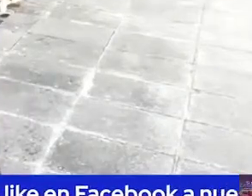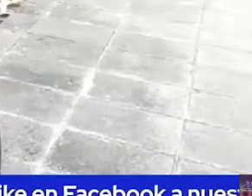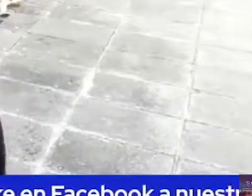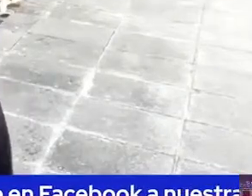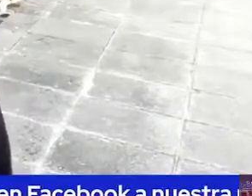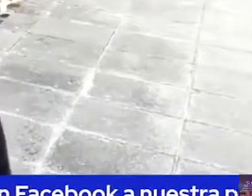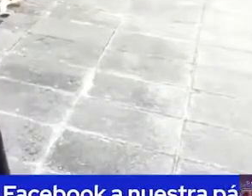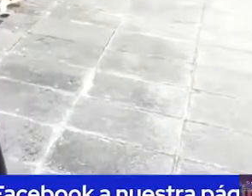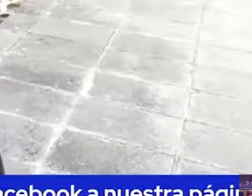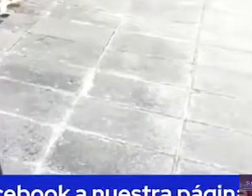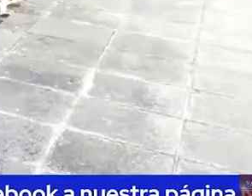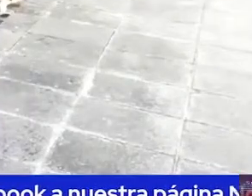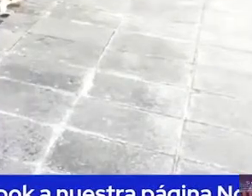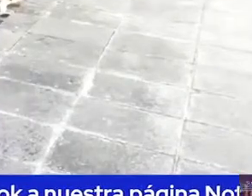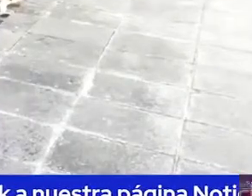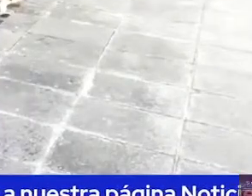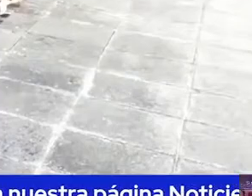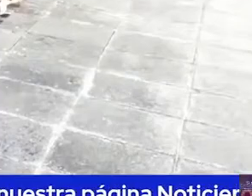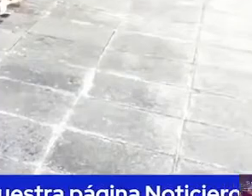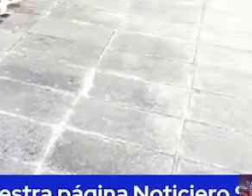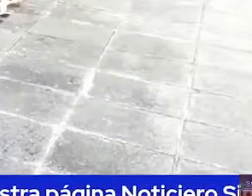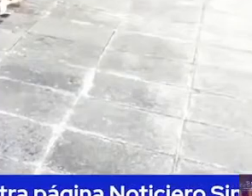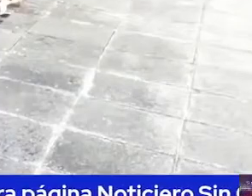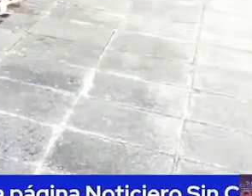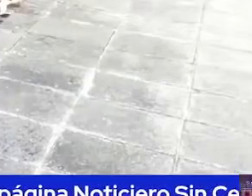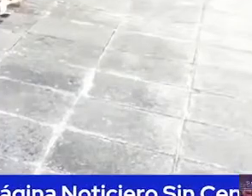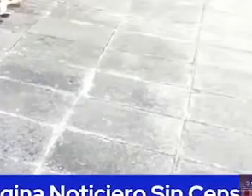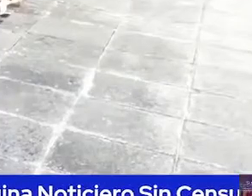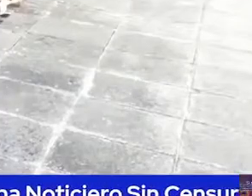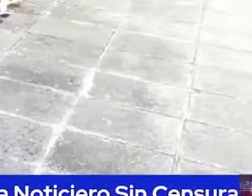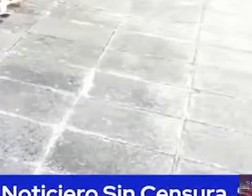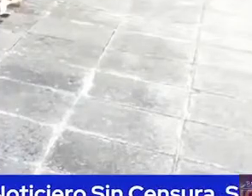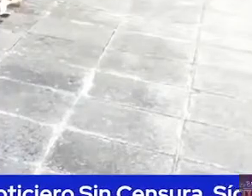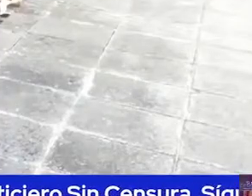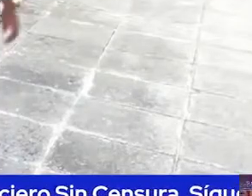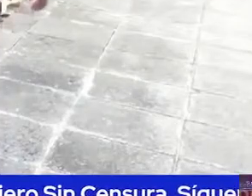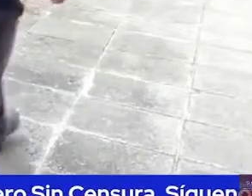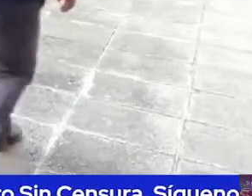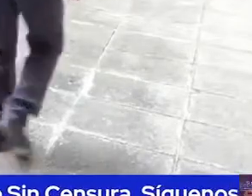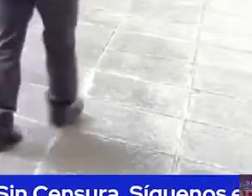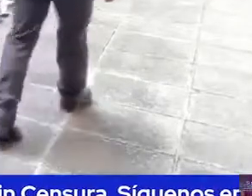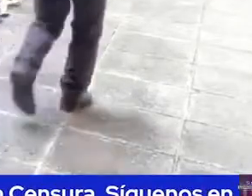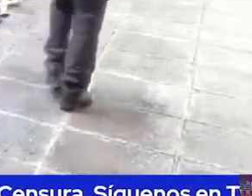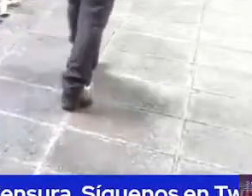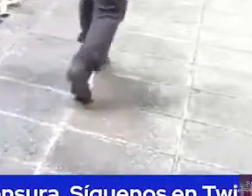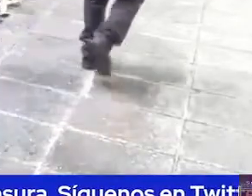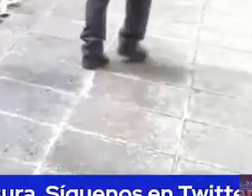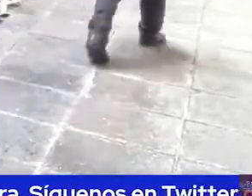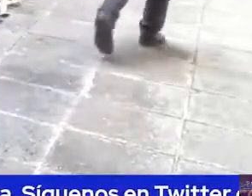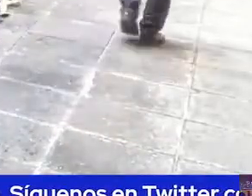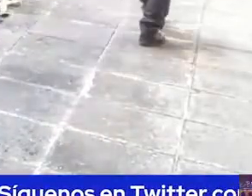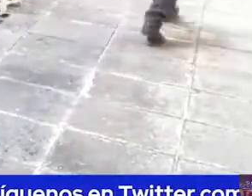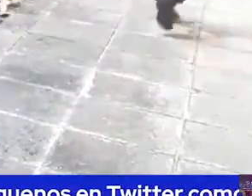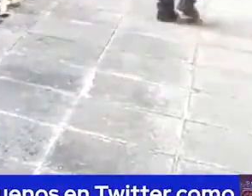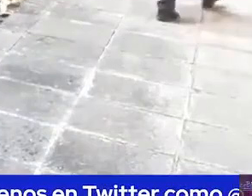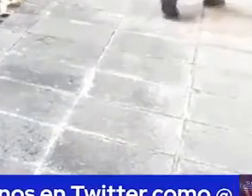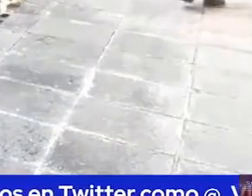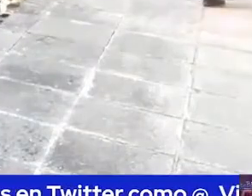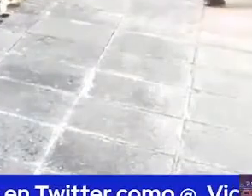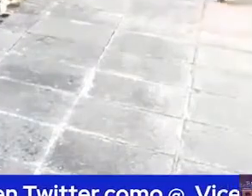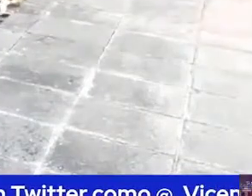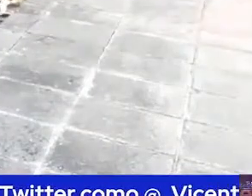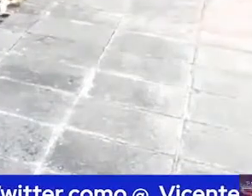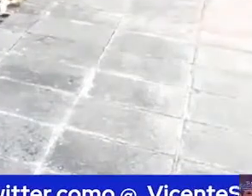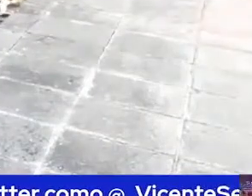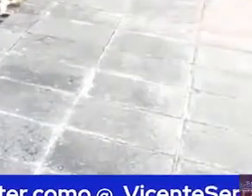este atentado contra Ciro Gómez Leyva. Vamos a ver y escuchar, si me permiten, a las autoridades, porque sé que es